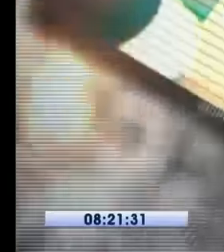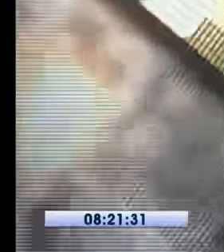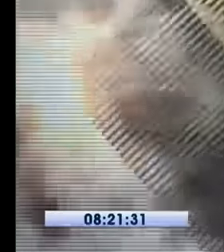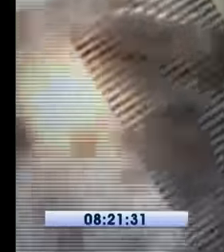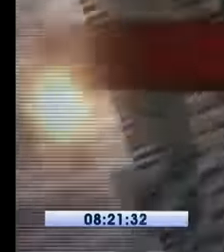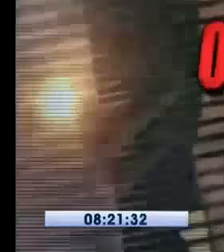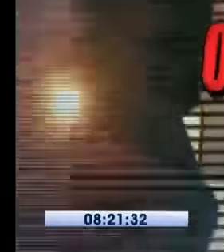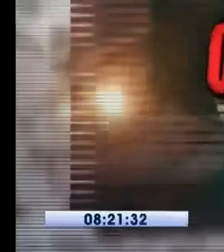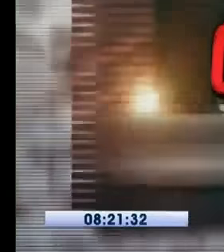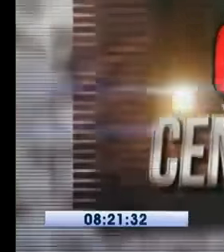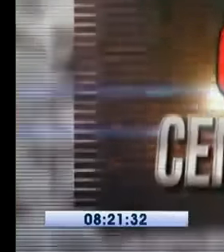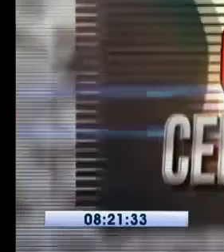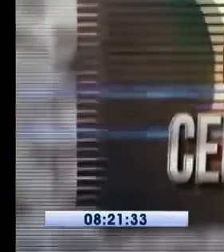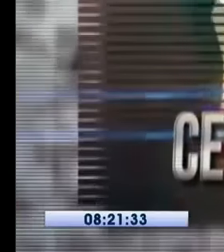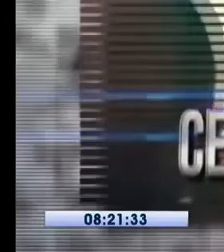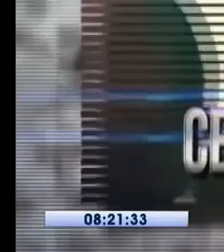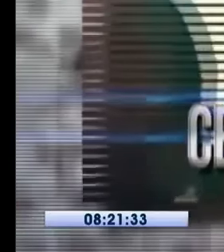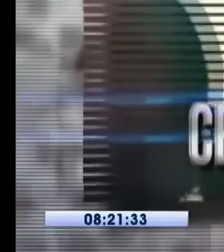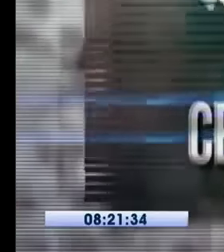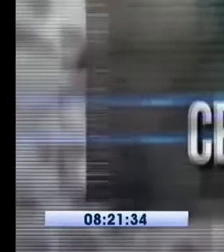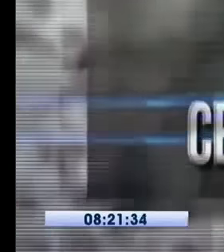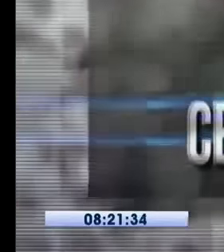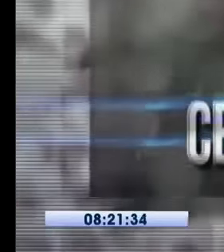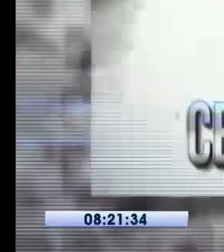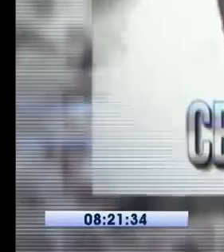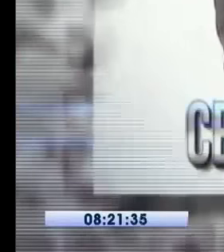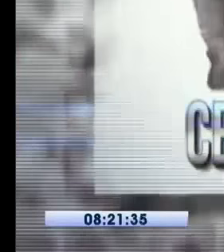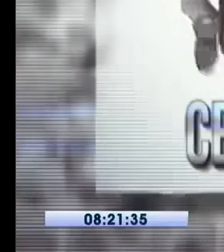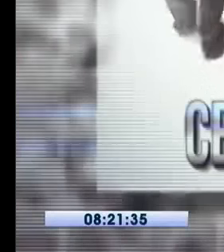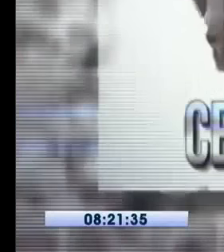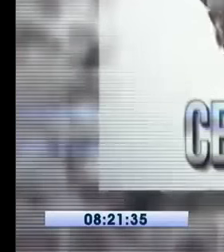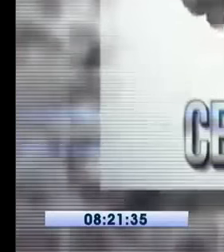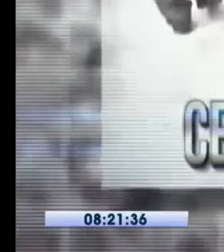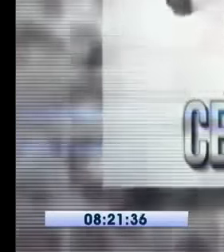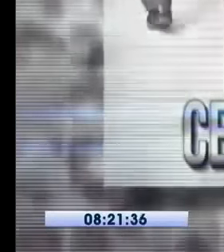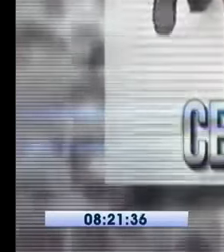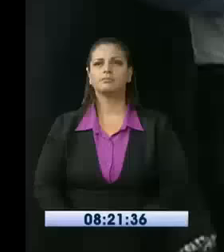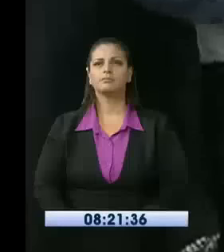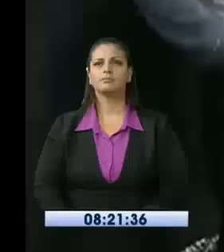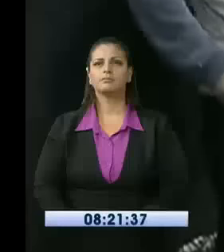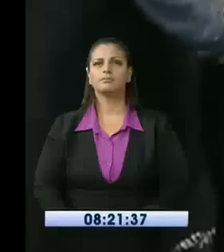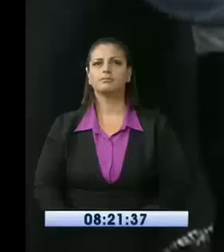La acción se llevó a cabo tras la denuncia de varios padres de familia y también de algunos estudiantes. Veamos.